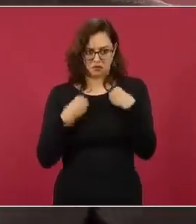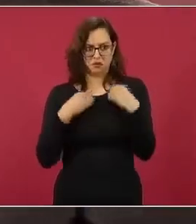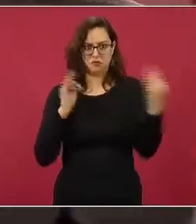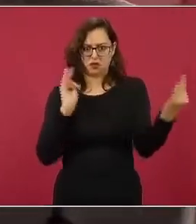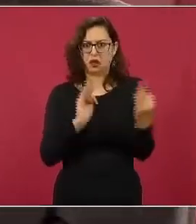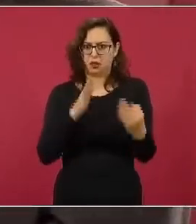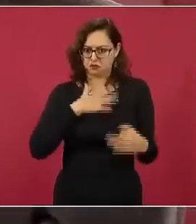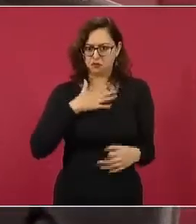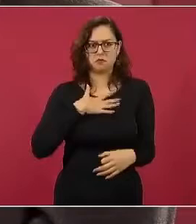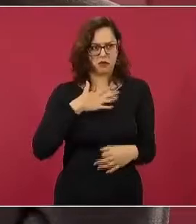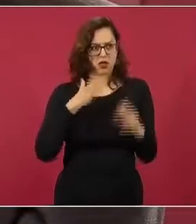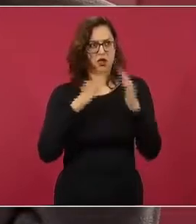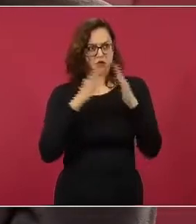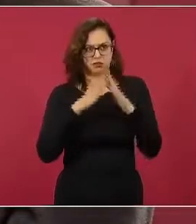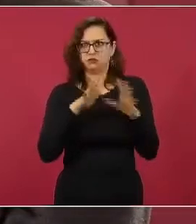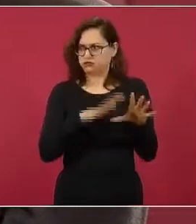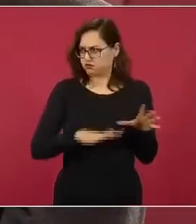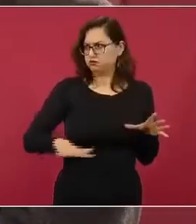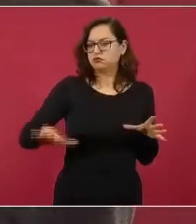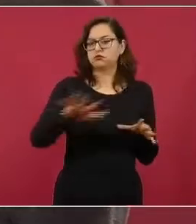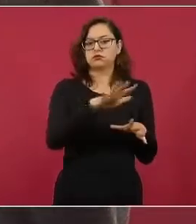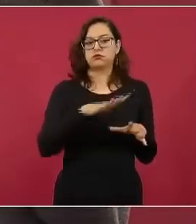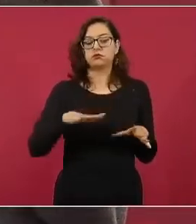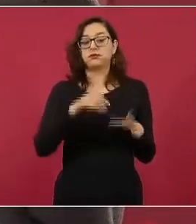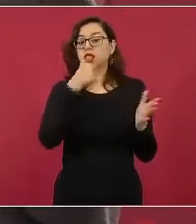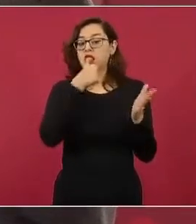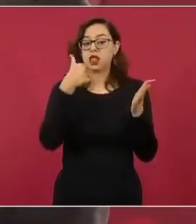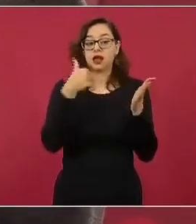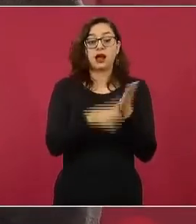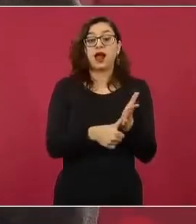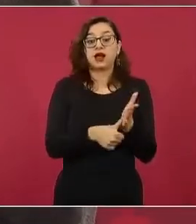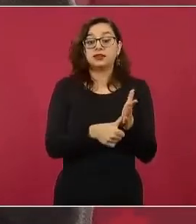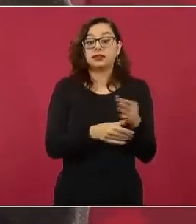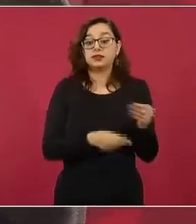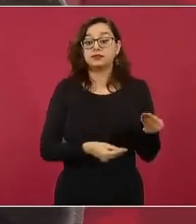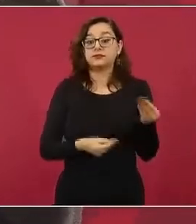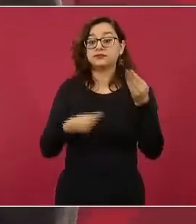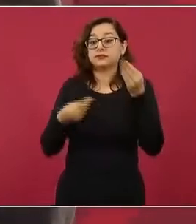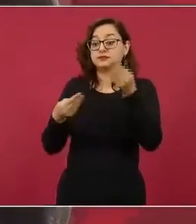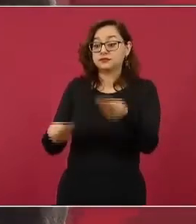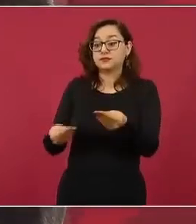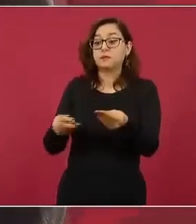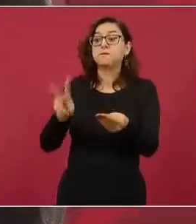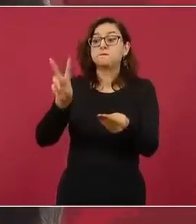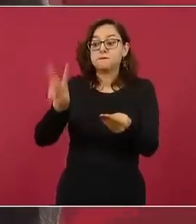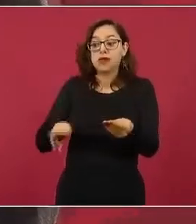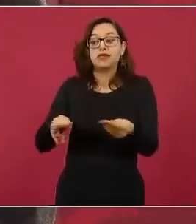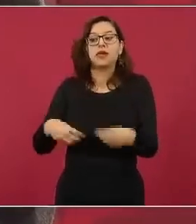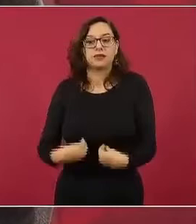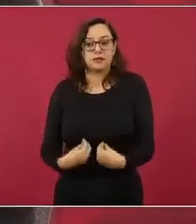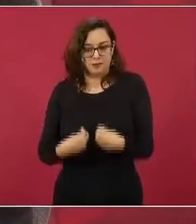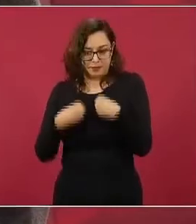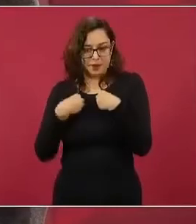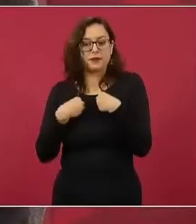o sea, pertenecer a donde se iba a instalar la casilla